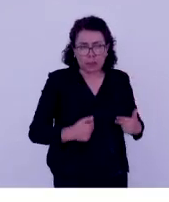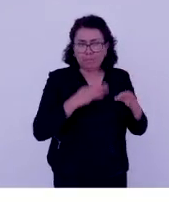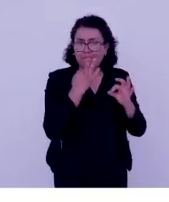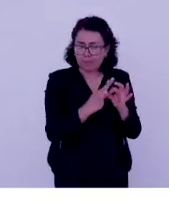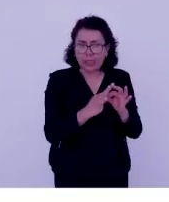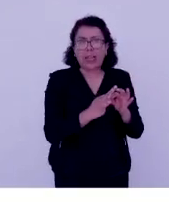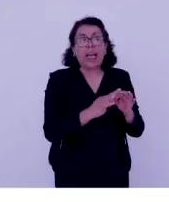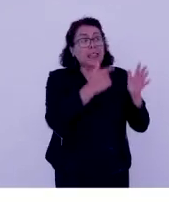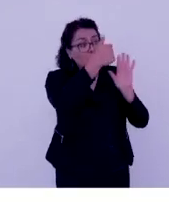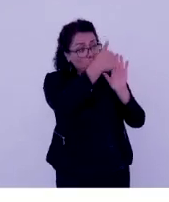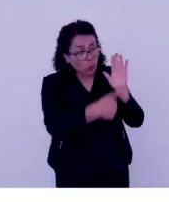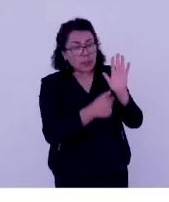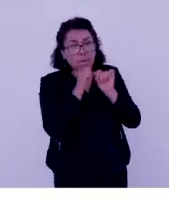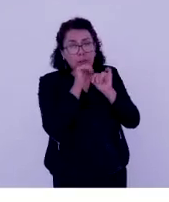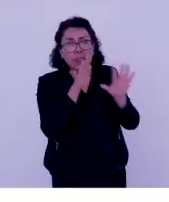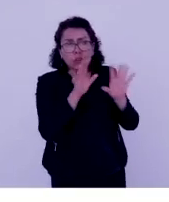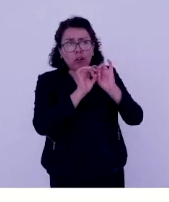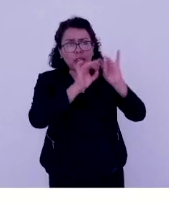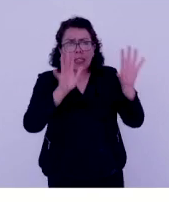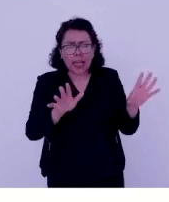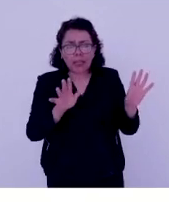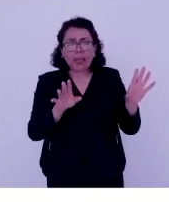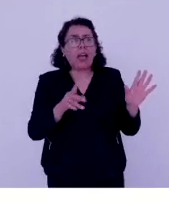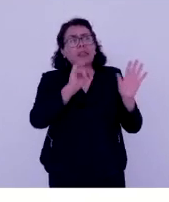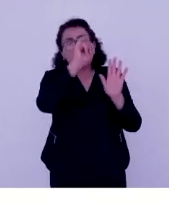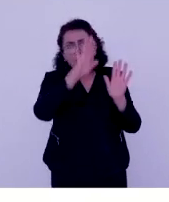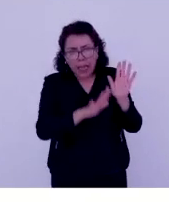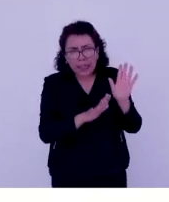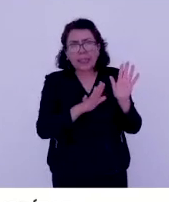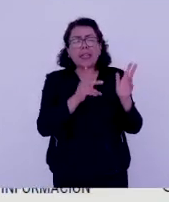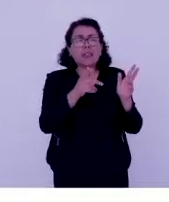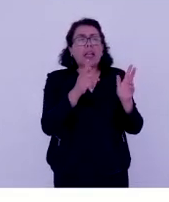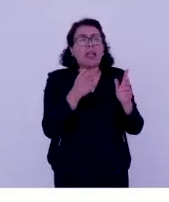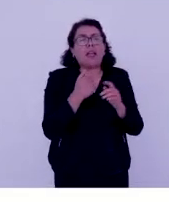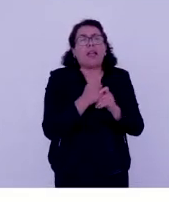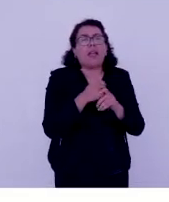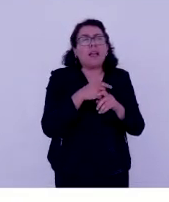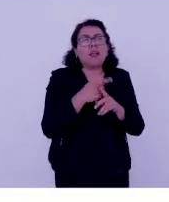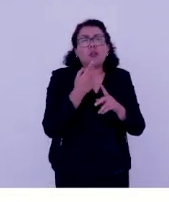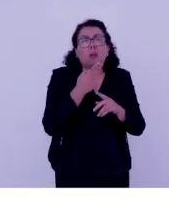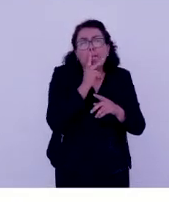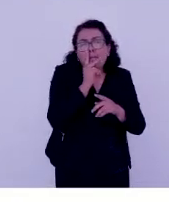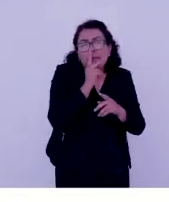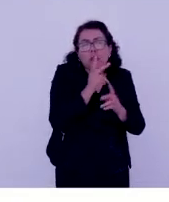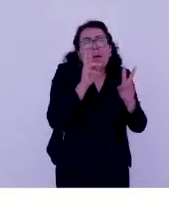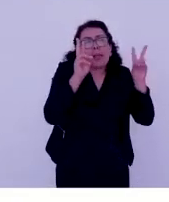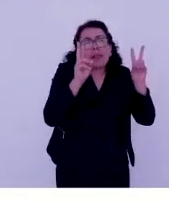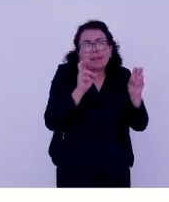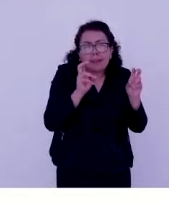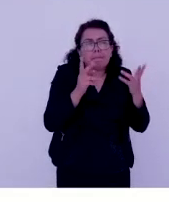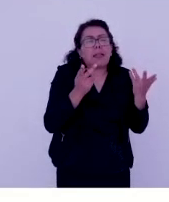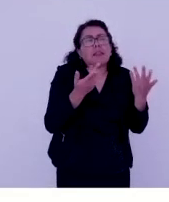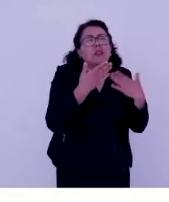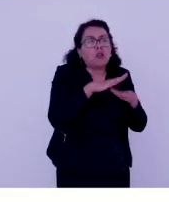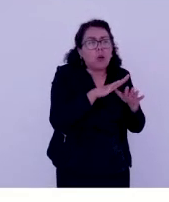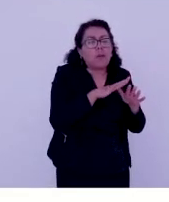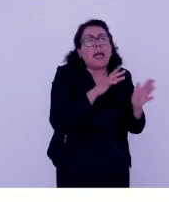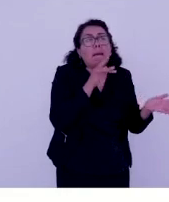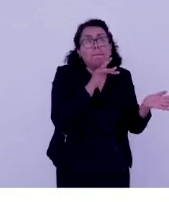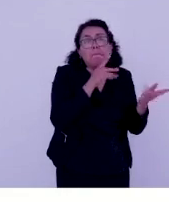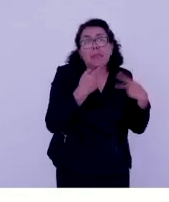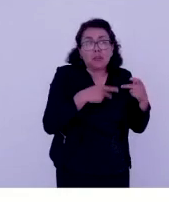diseña y presenta contenido de manera clara a través de recursos gráficos en lenguaje ciudadano de temas relativos a grupos prioritarios o